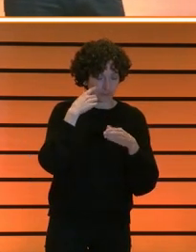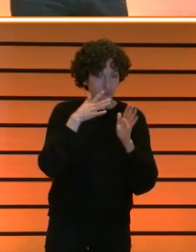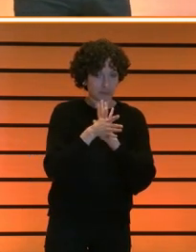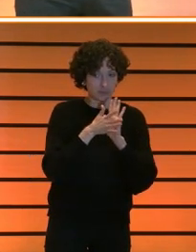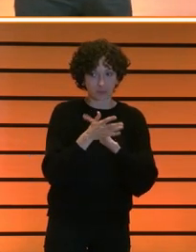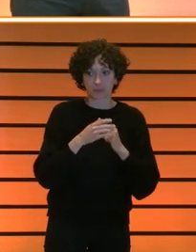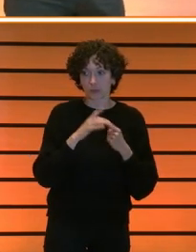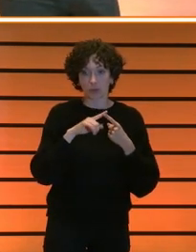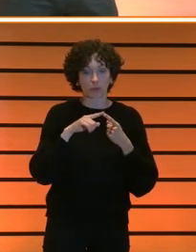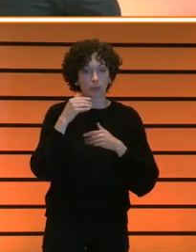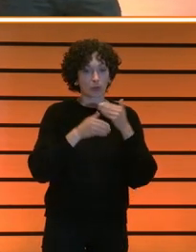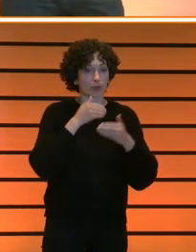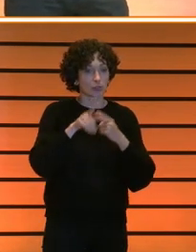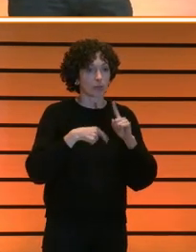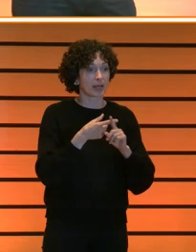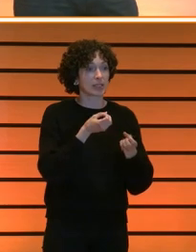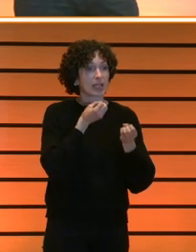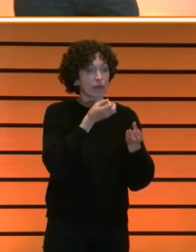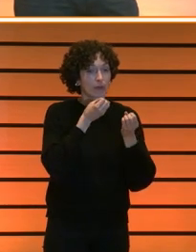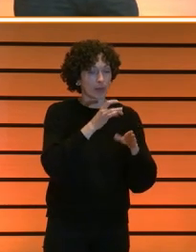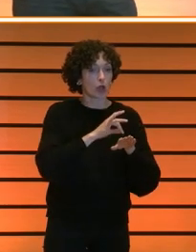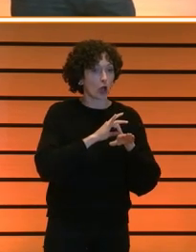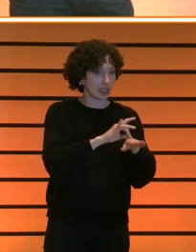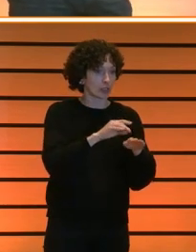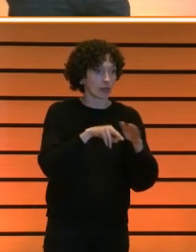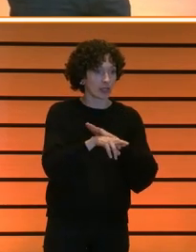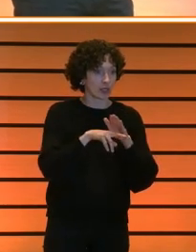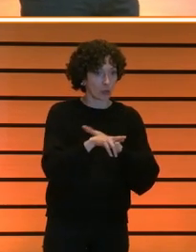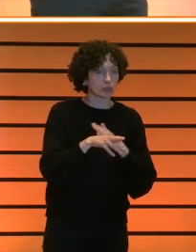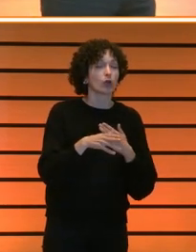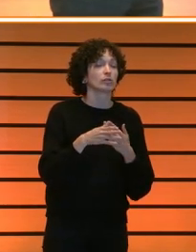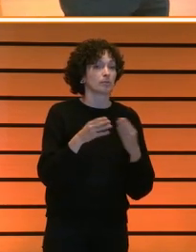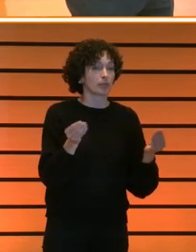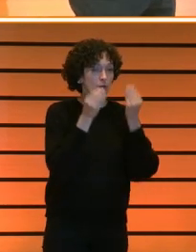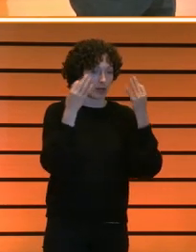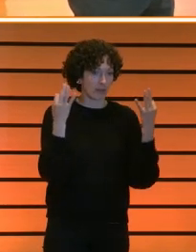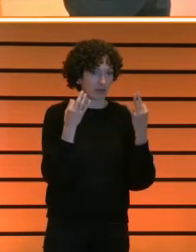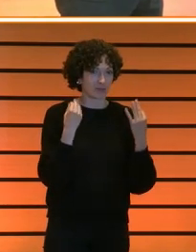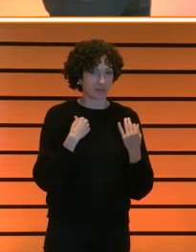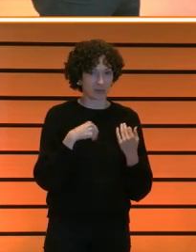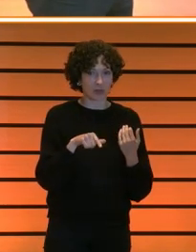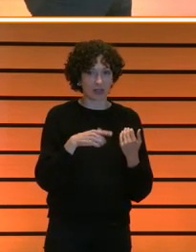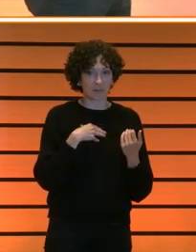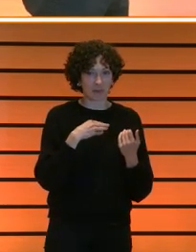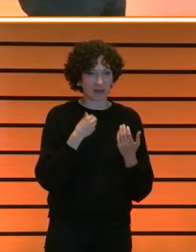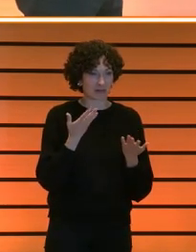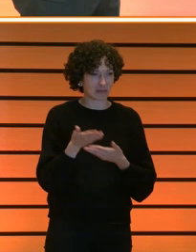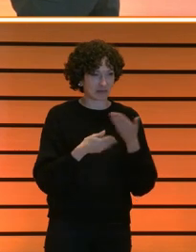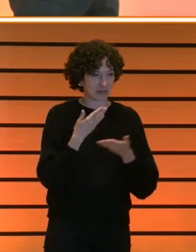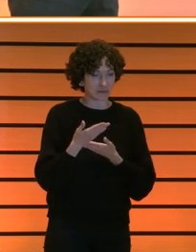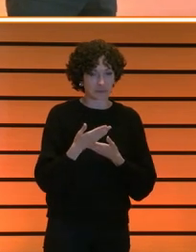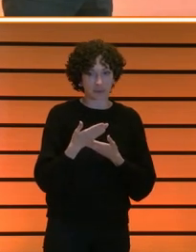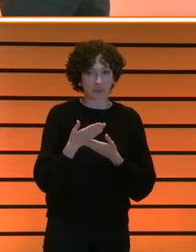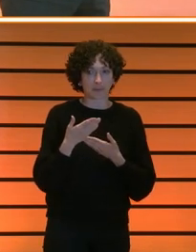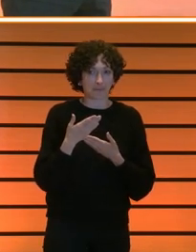hay que mejorar los procedimientos y la información y la orientación de recursos de prestaciones eso de los papeles no papers yo ya me tengo una